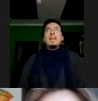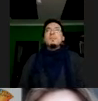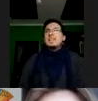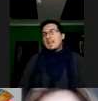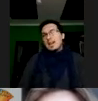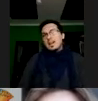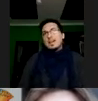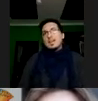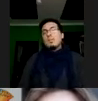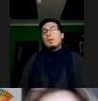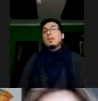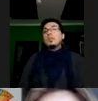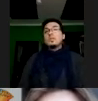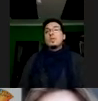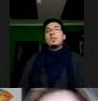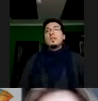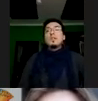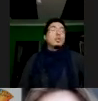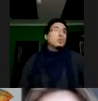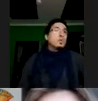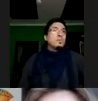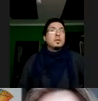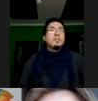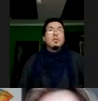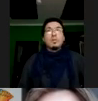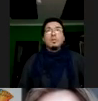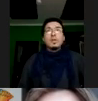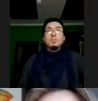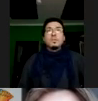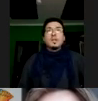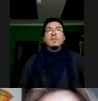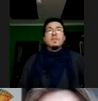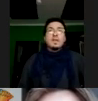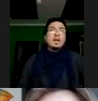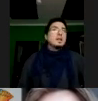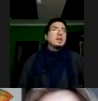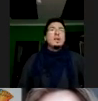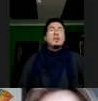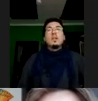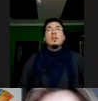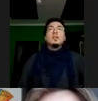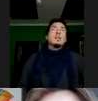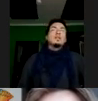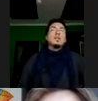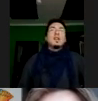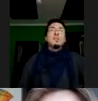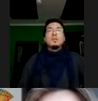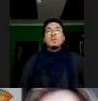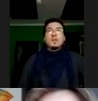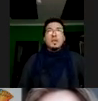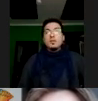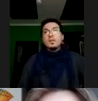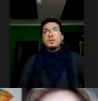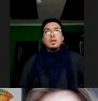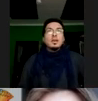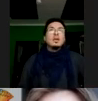como planimetría que me permite conocer los detalles de alturas, por ejemplo, la altura del piso hasta las ventanas, de las ventanas hasta la parte más